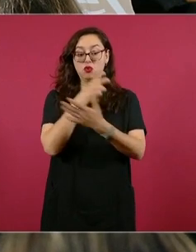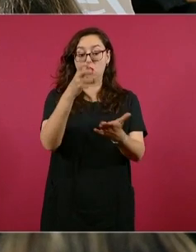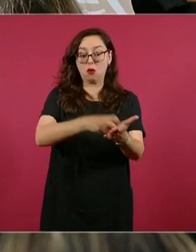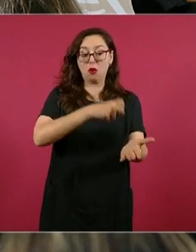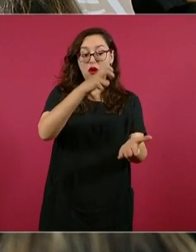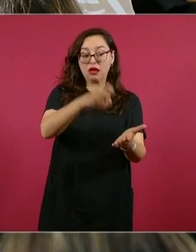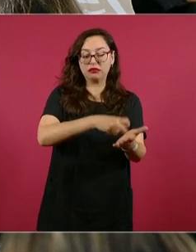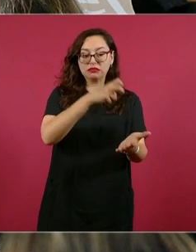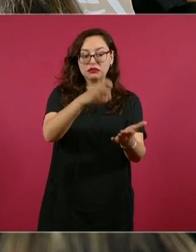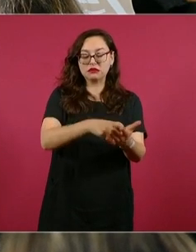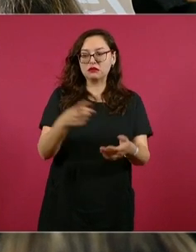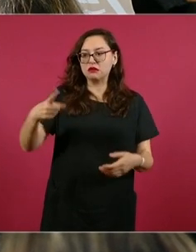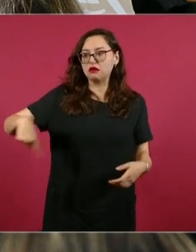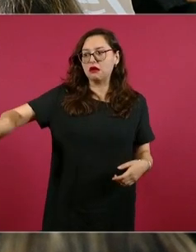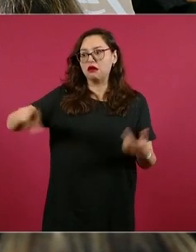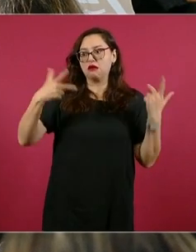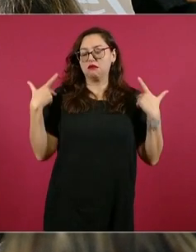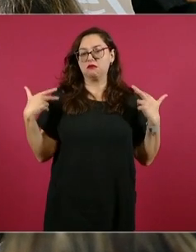reforma educativa,